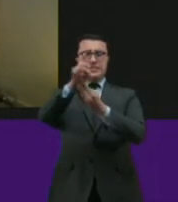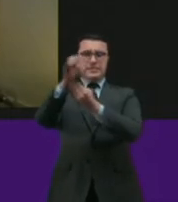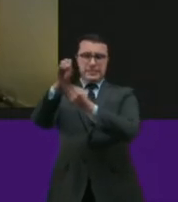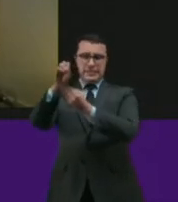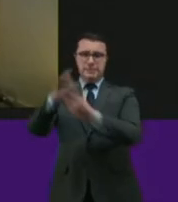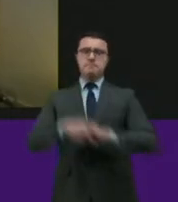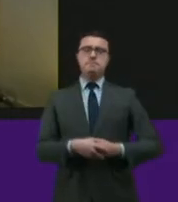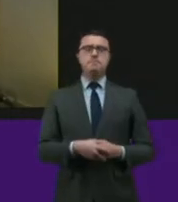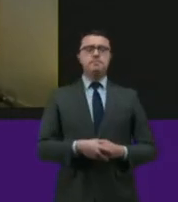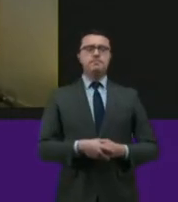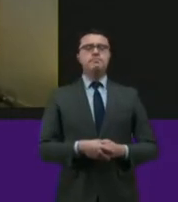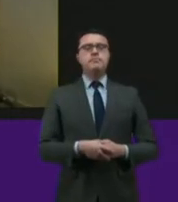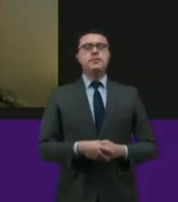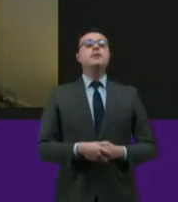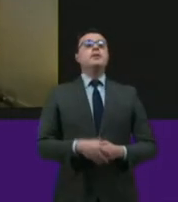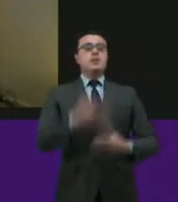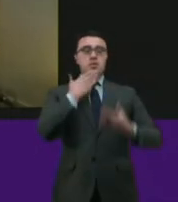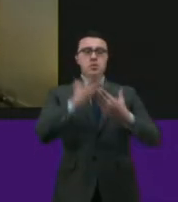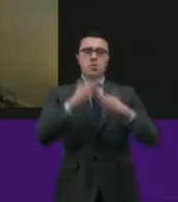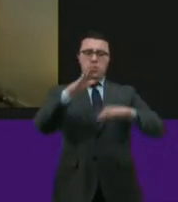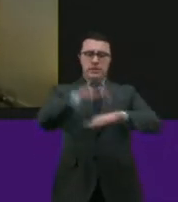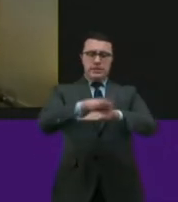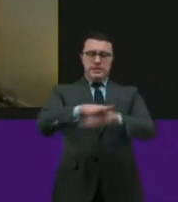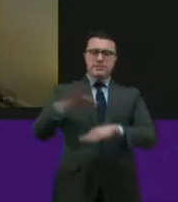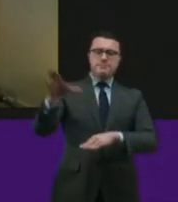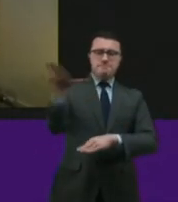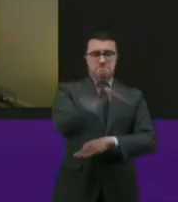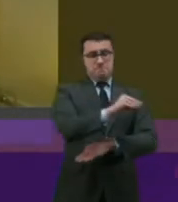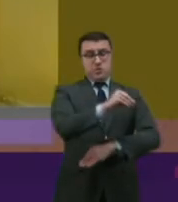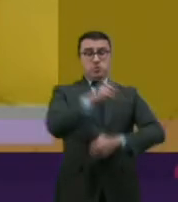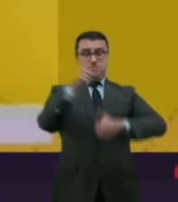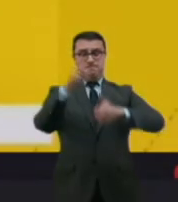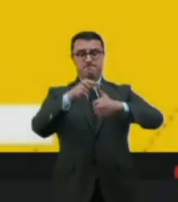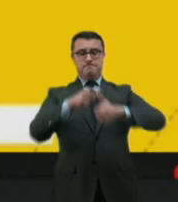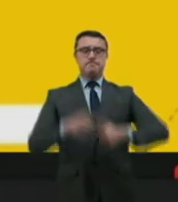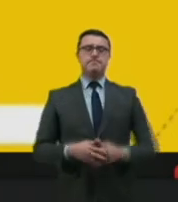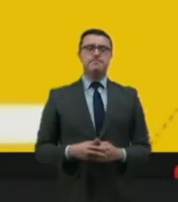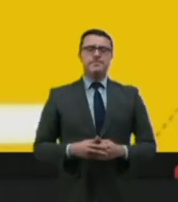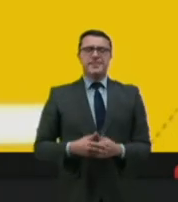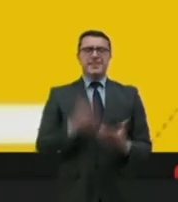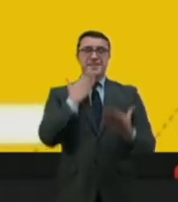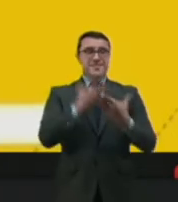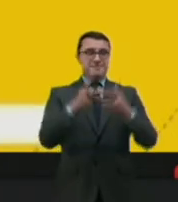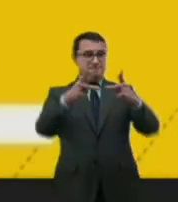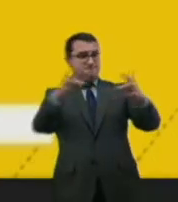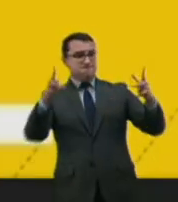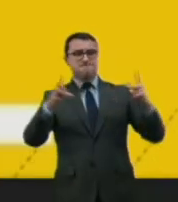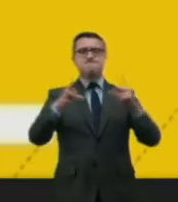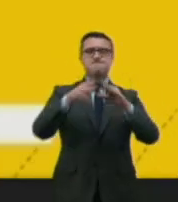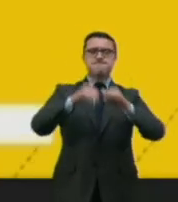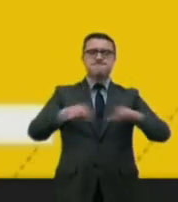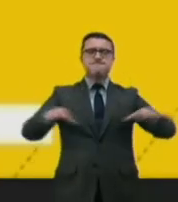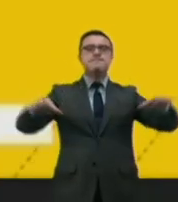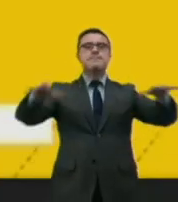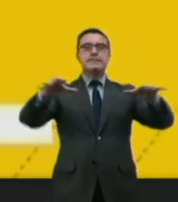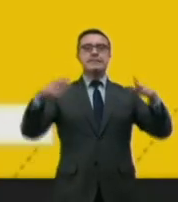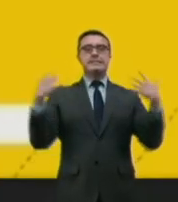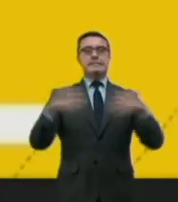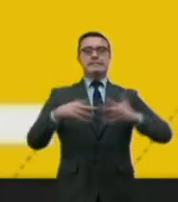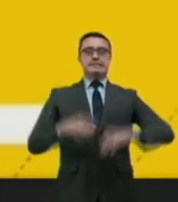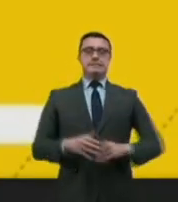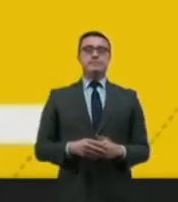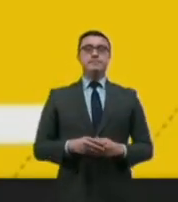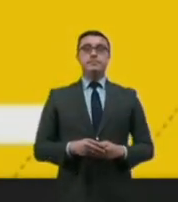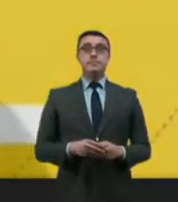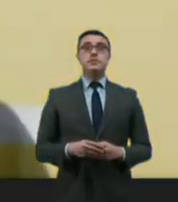Bueno, buenas tardes a todos primero. Muchas gracias por este espacio. Realmente, cuando